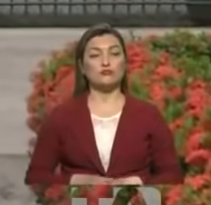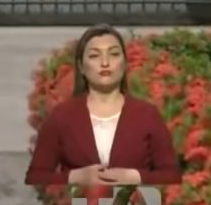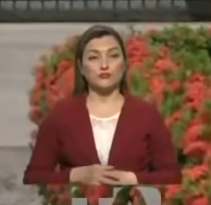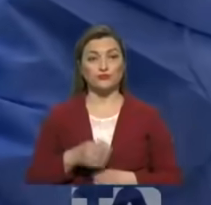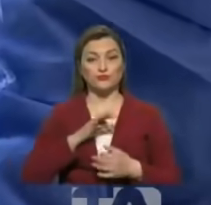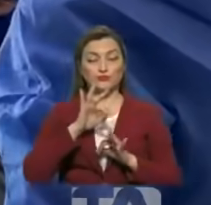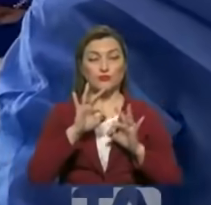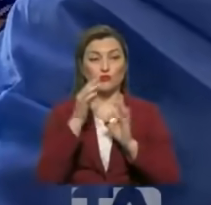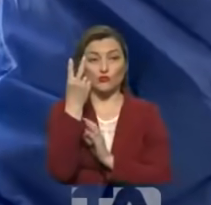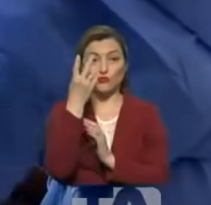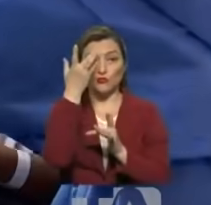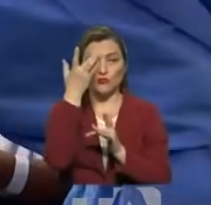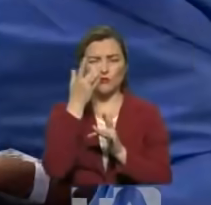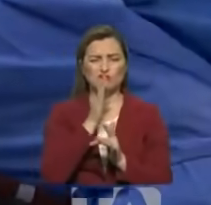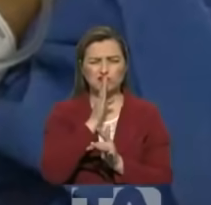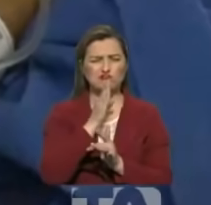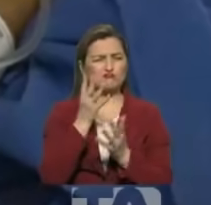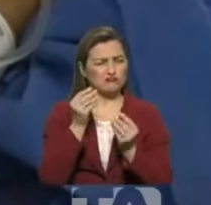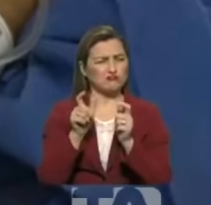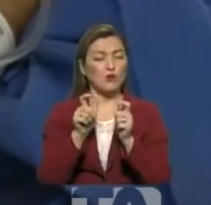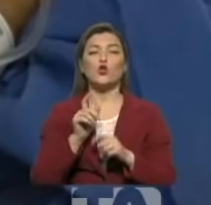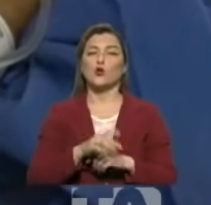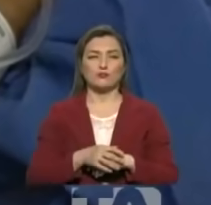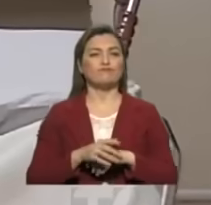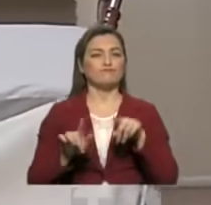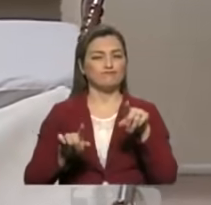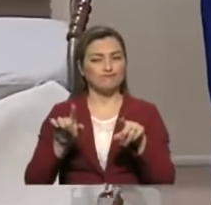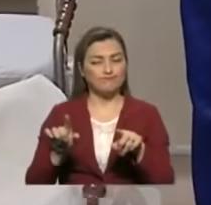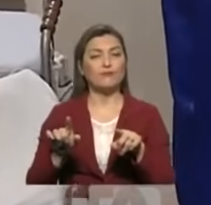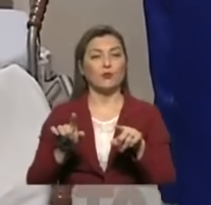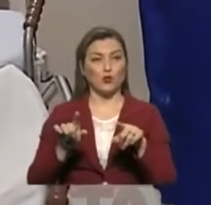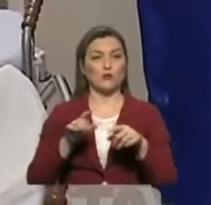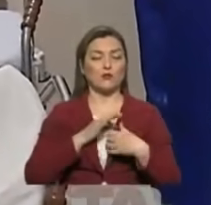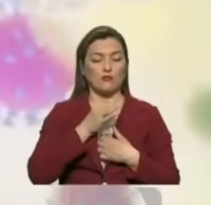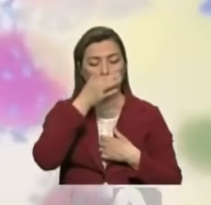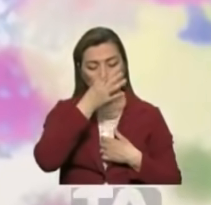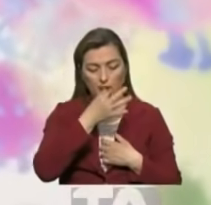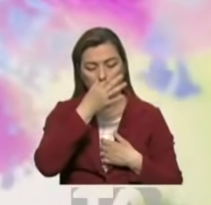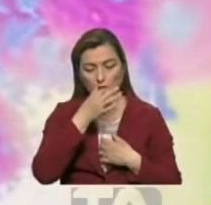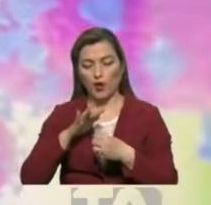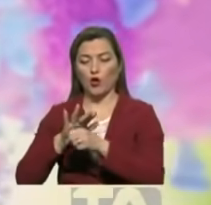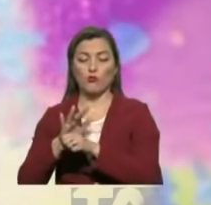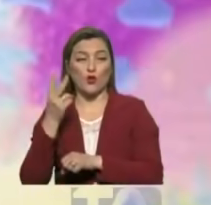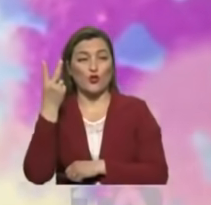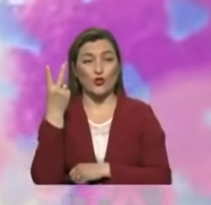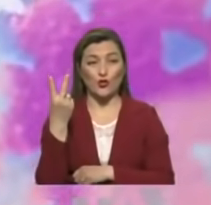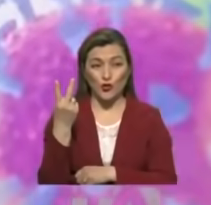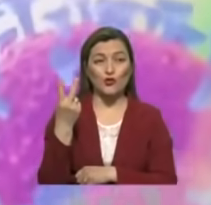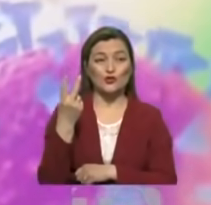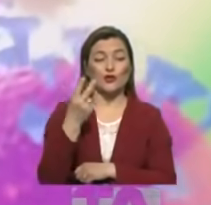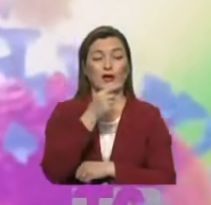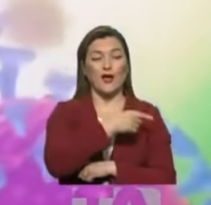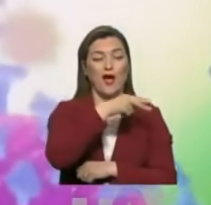muy comunes. Sin embargo, en el Ecuador ya se ha observado también casos de influenza y COVID-19, algo que puede ocurrir cuando